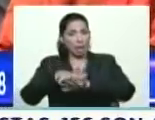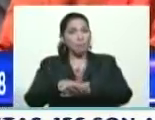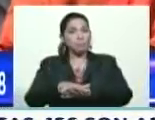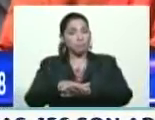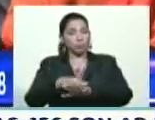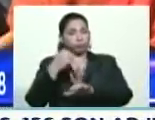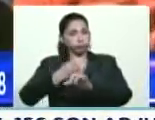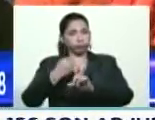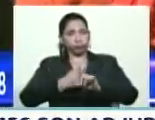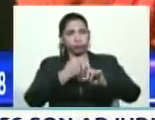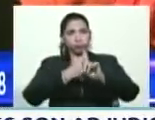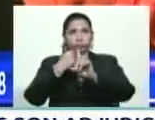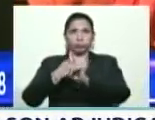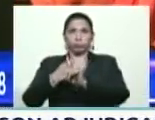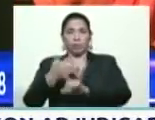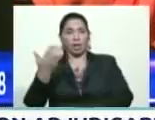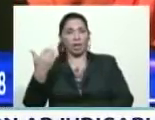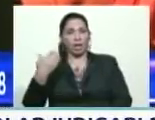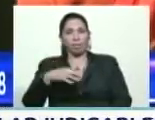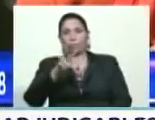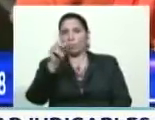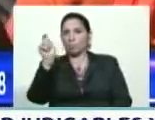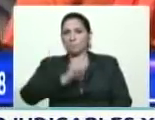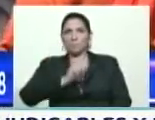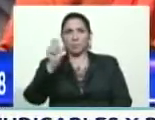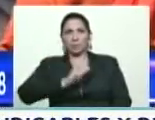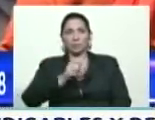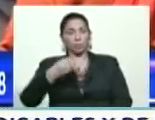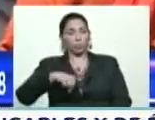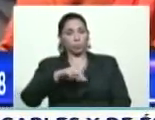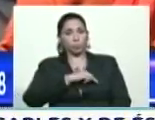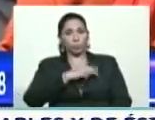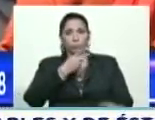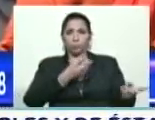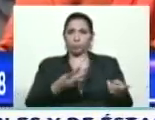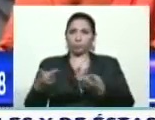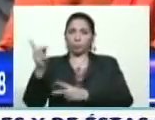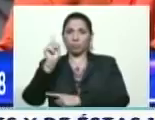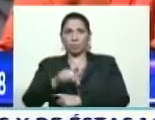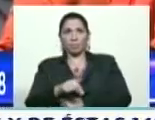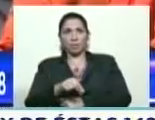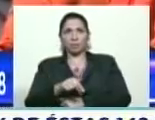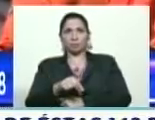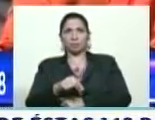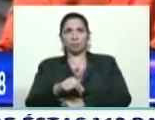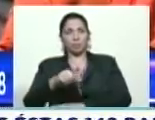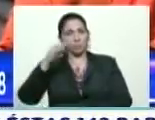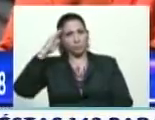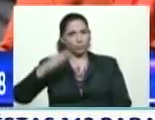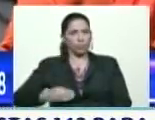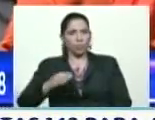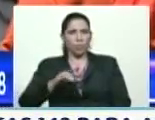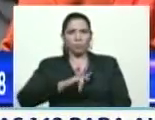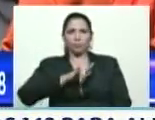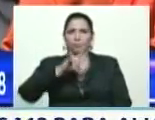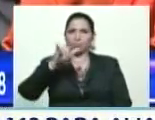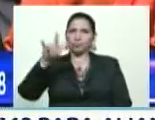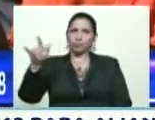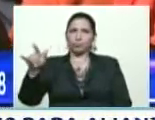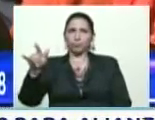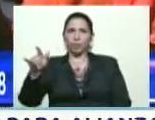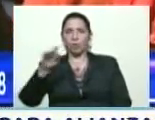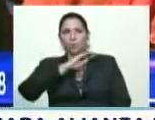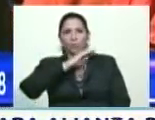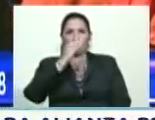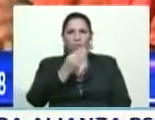Hace apenas dos meses estuvimos recibiendo también oficiales, pilotos de la Fuerza Aeroespacial